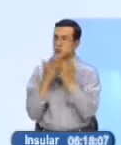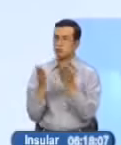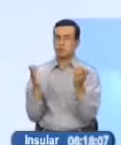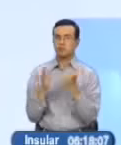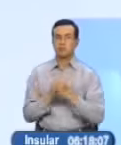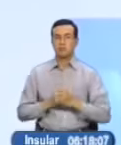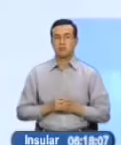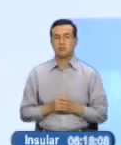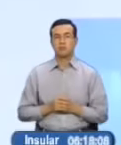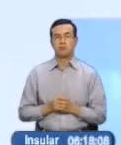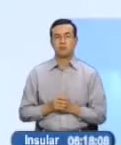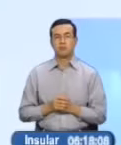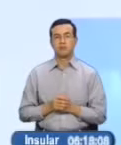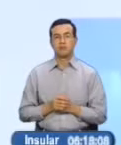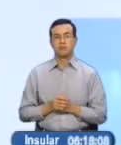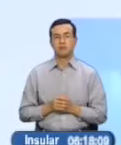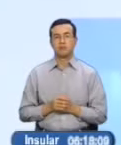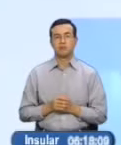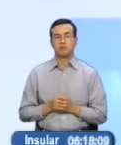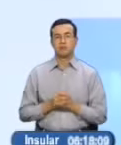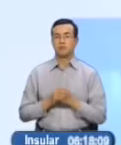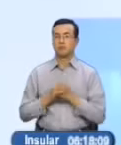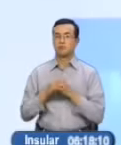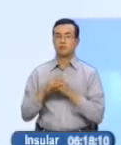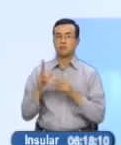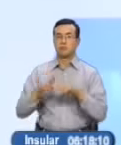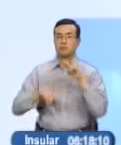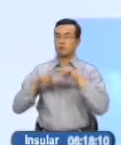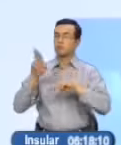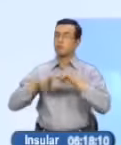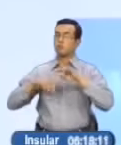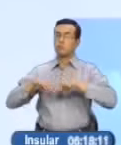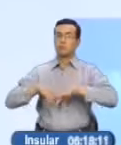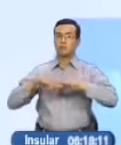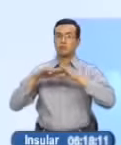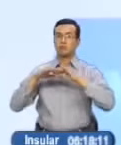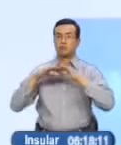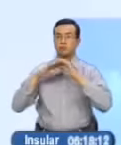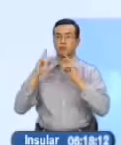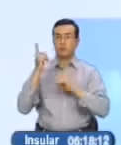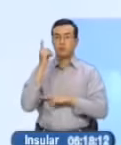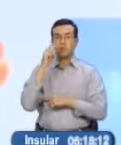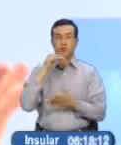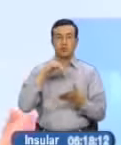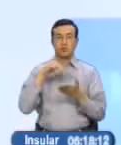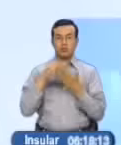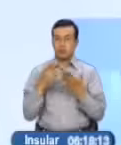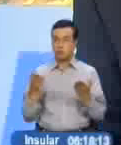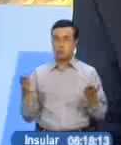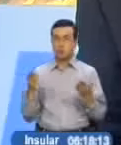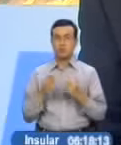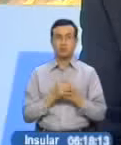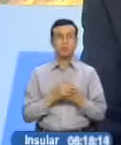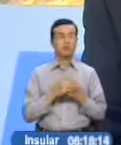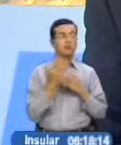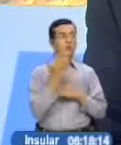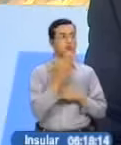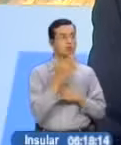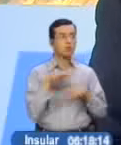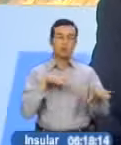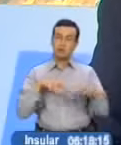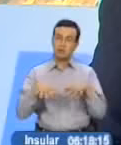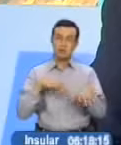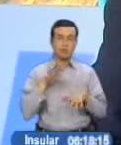cuenta. Cuando hablamos de reconstrucción, no hablamos solamente de lo físico. Me refiero mediáticamente, no me refiero a las